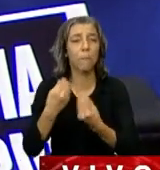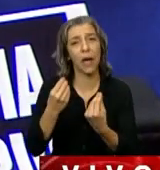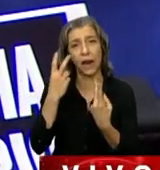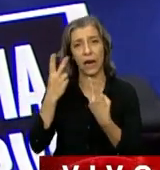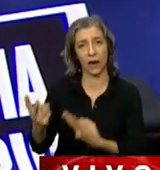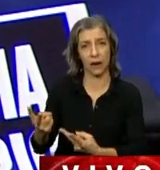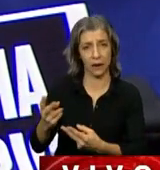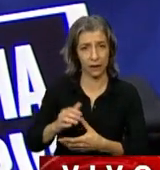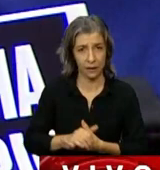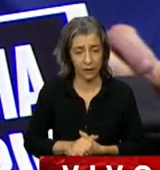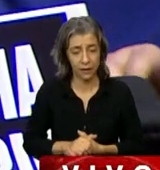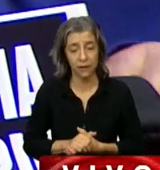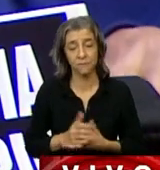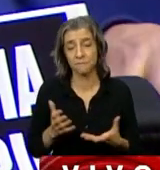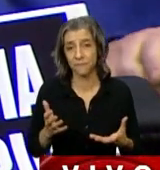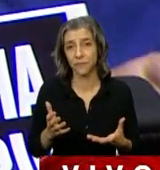Pero está claro